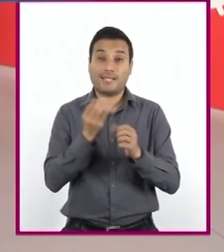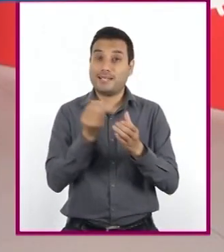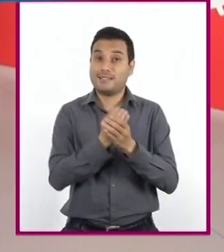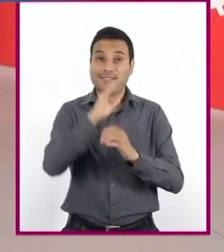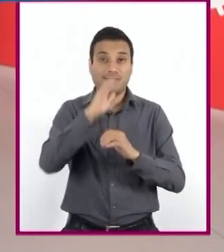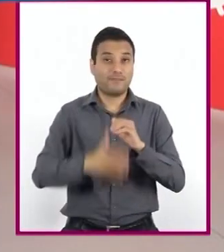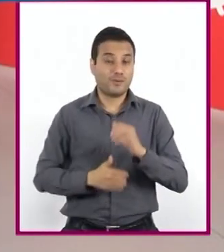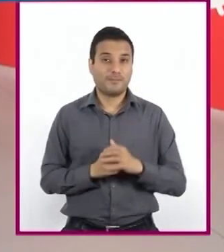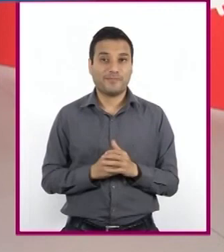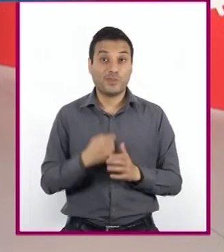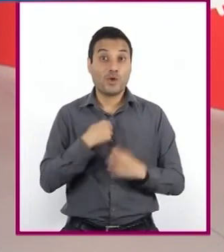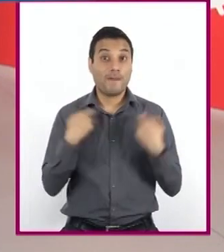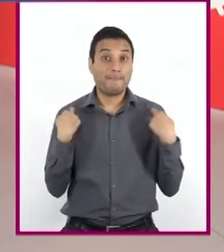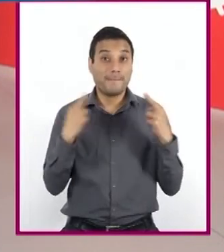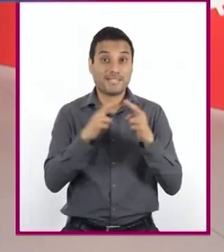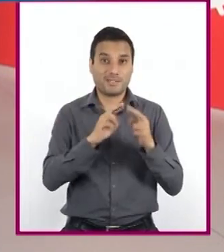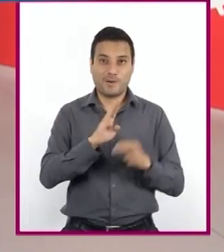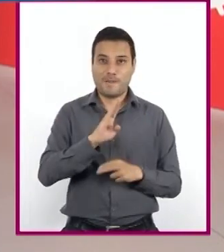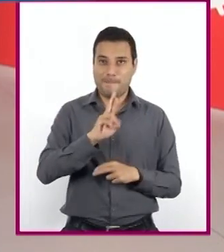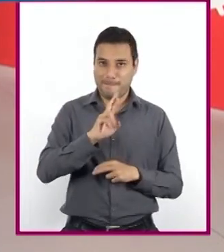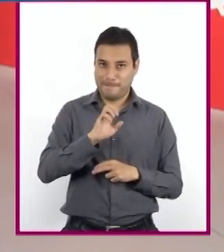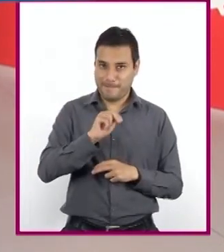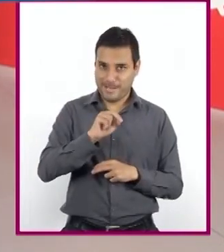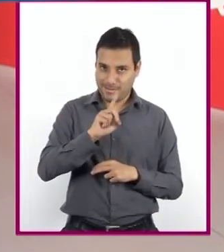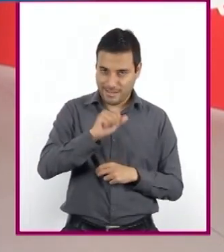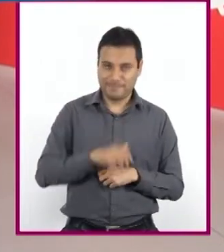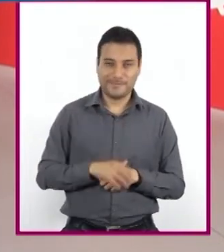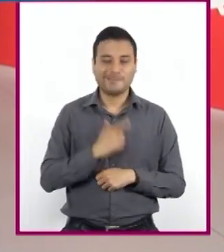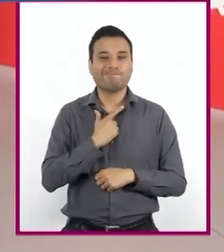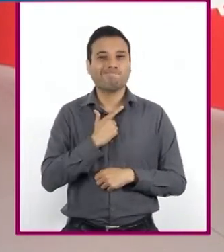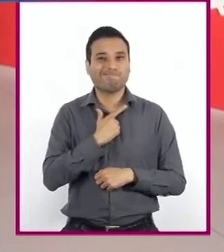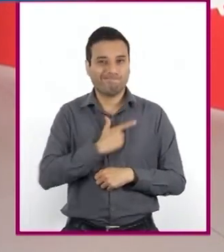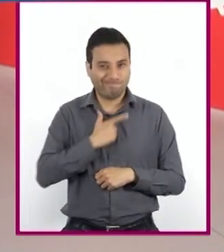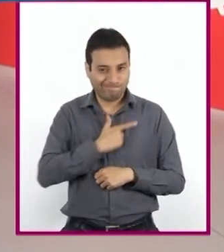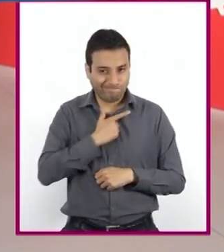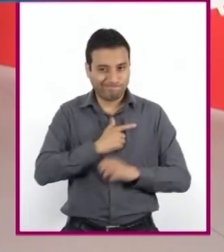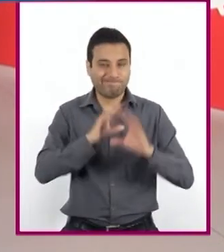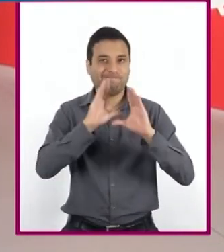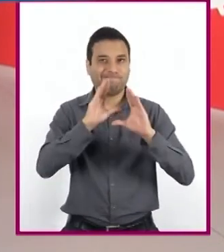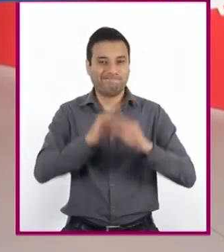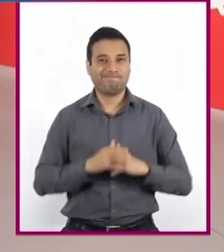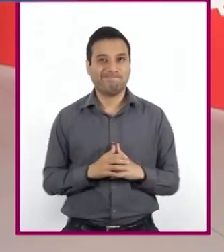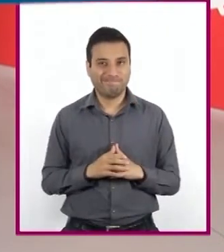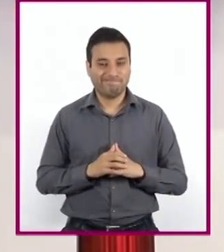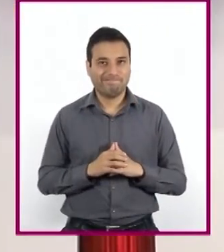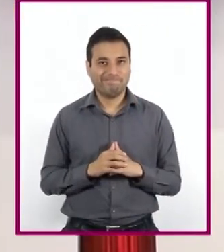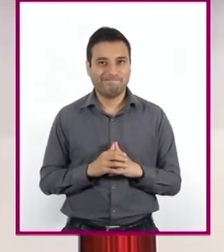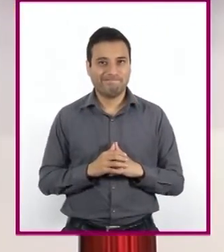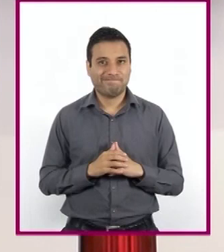despedirnos. Soy la profesora Brenda Ramírez y me dio mucho gusto estar nuevamente con ustedes.